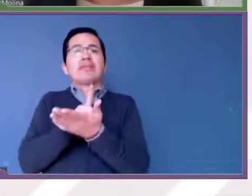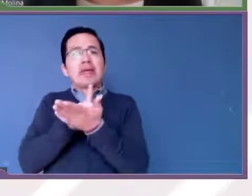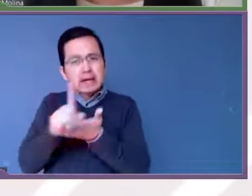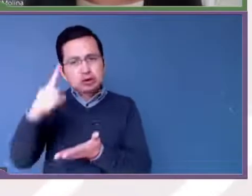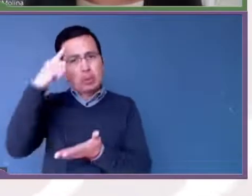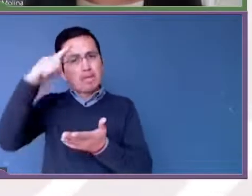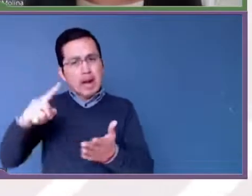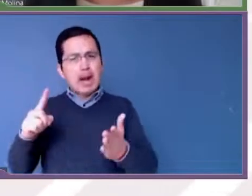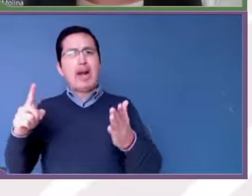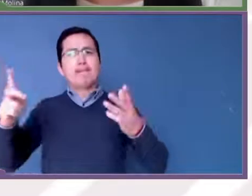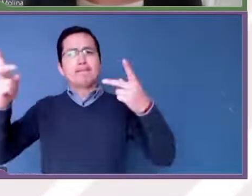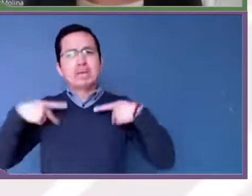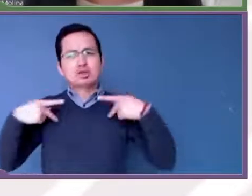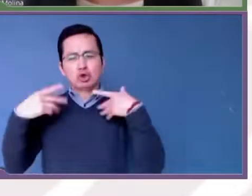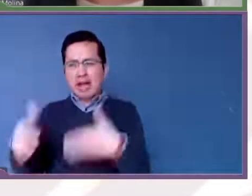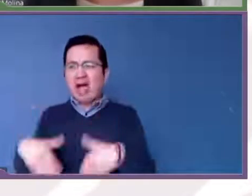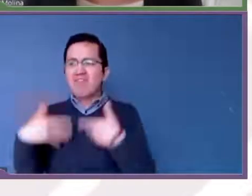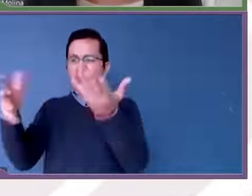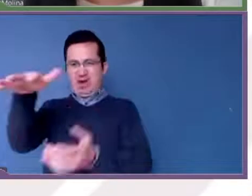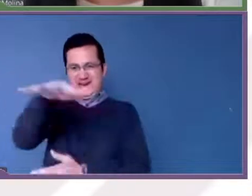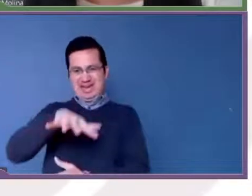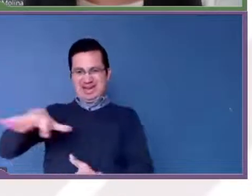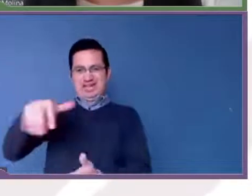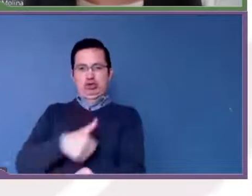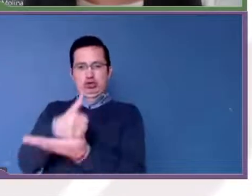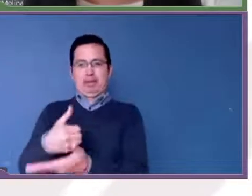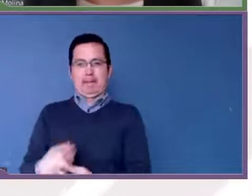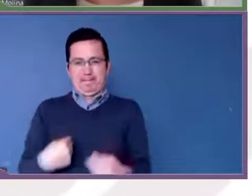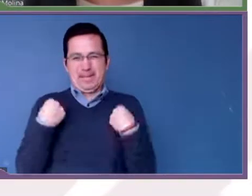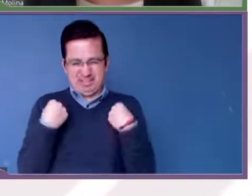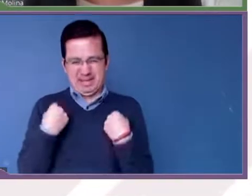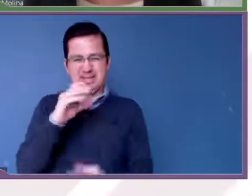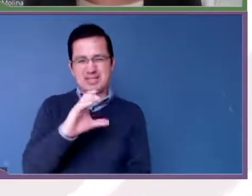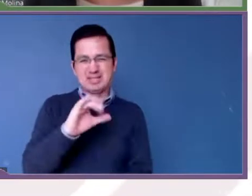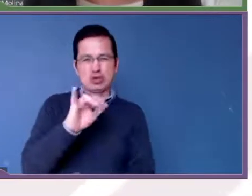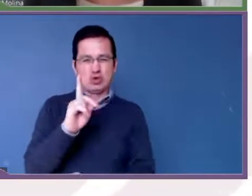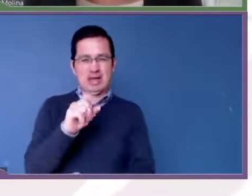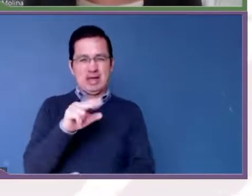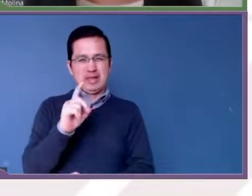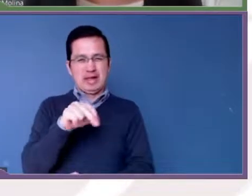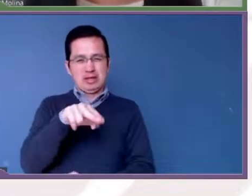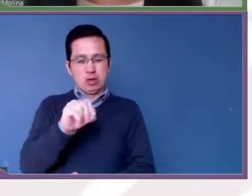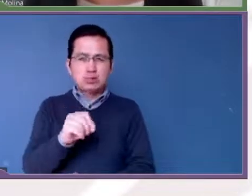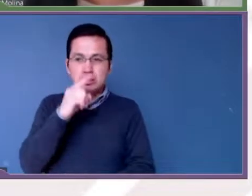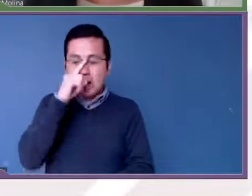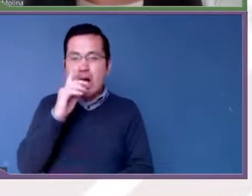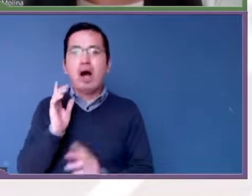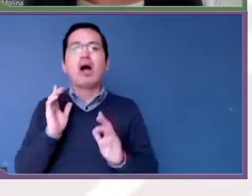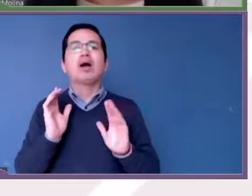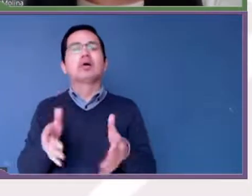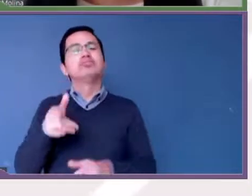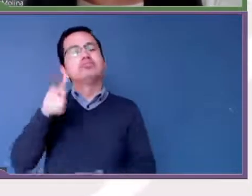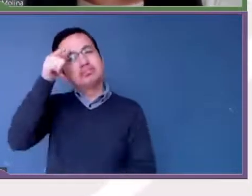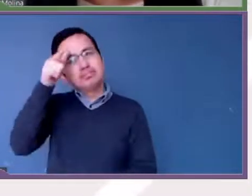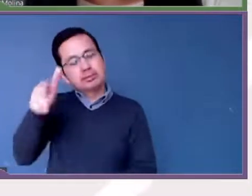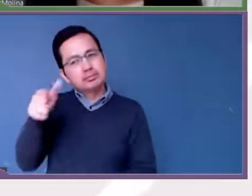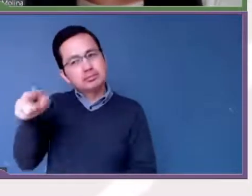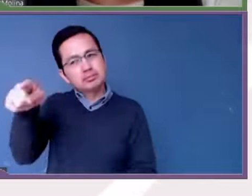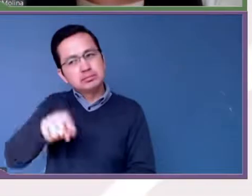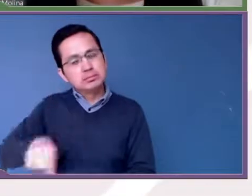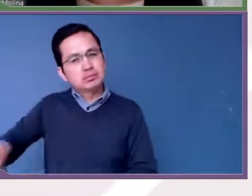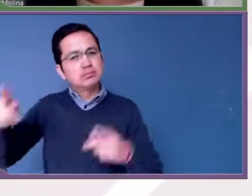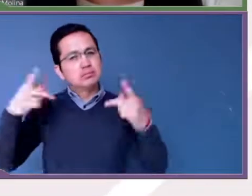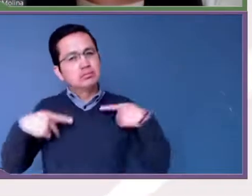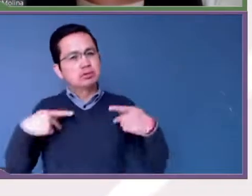el término ciudadanos nos marca algo, por lo menos de atención, ¿sí? Ahora, de nuevo,